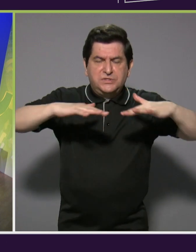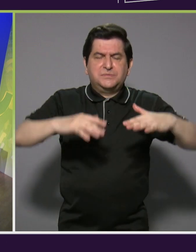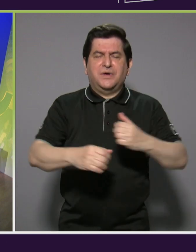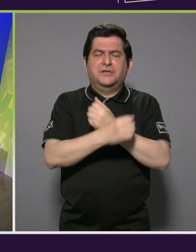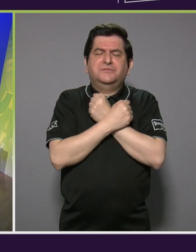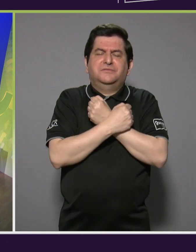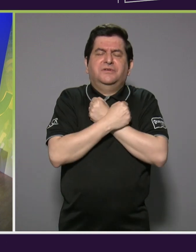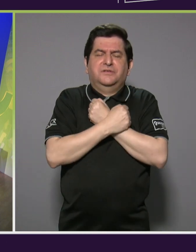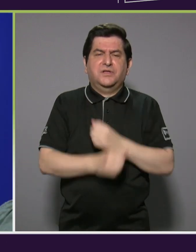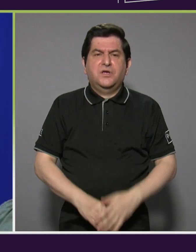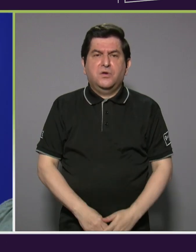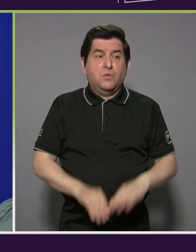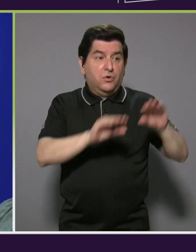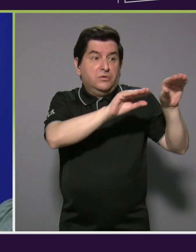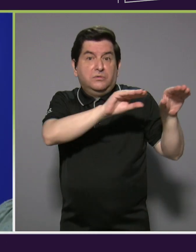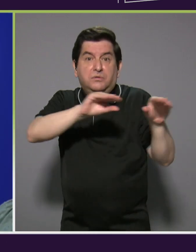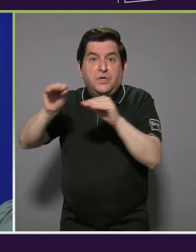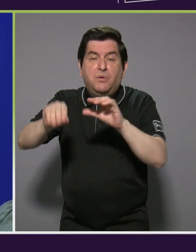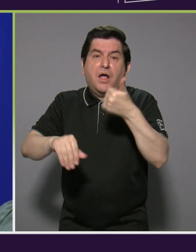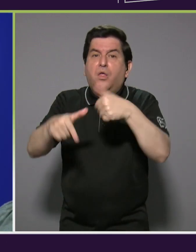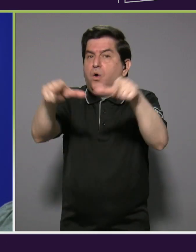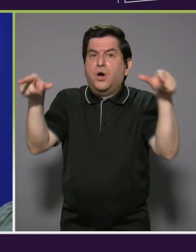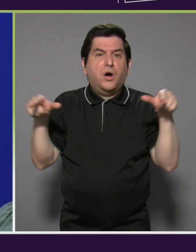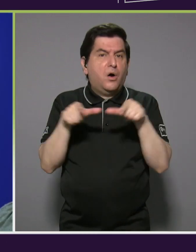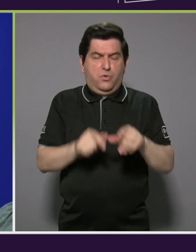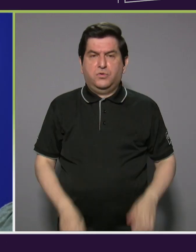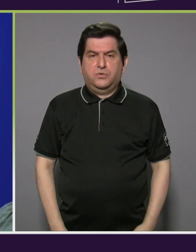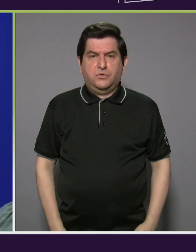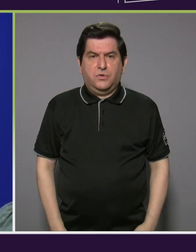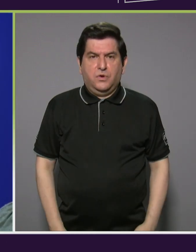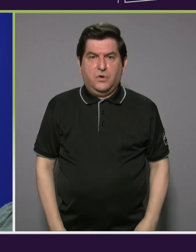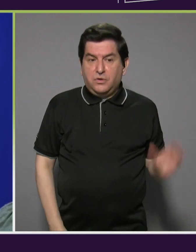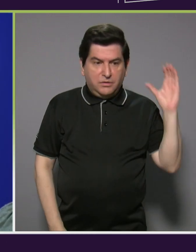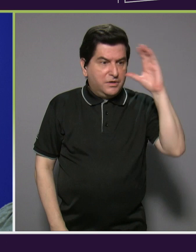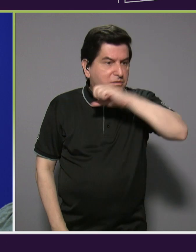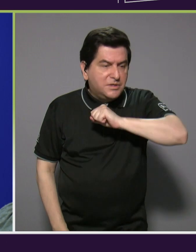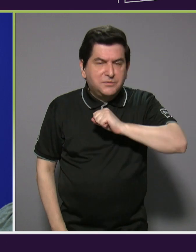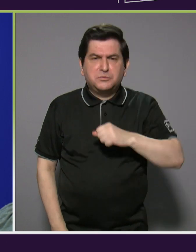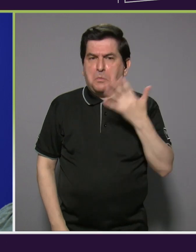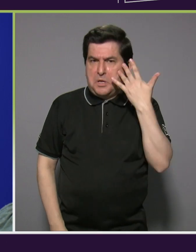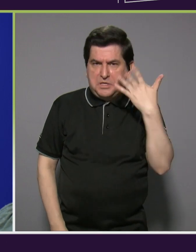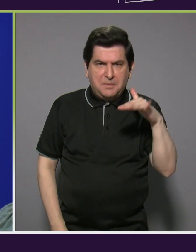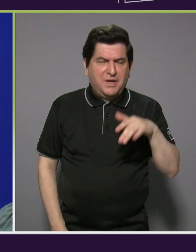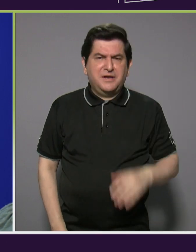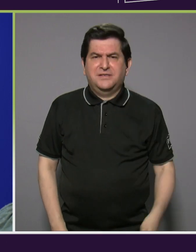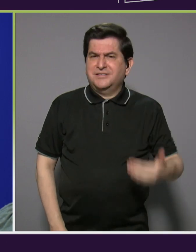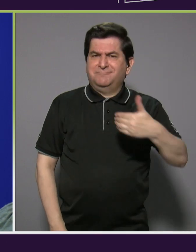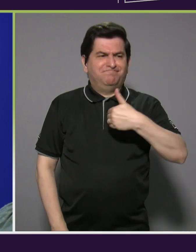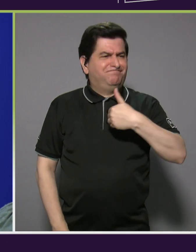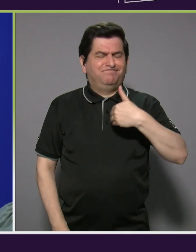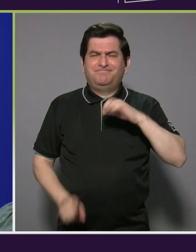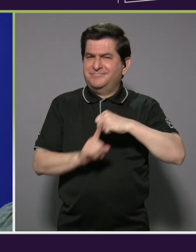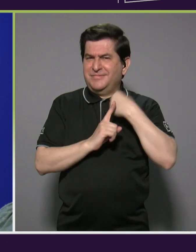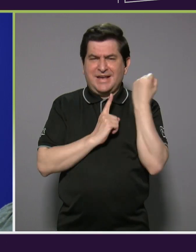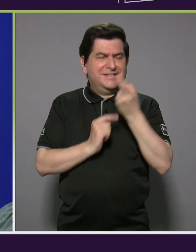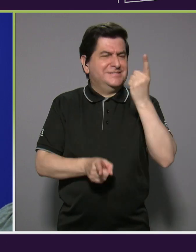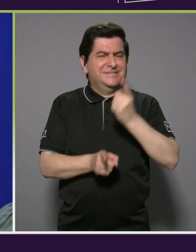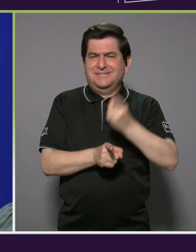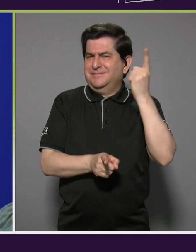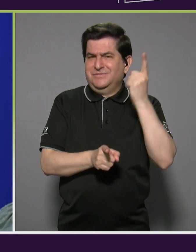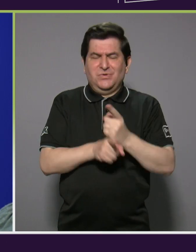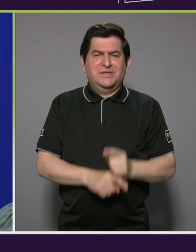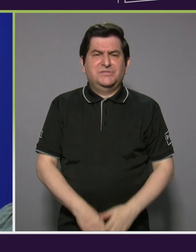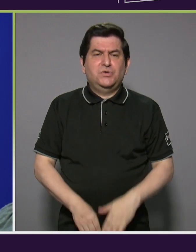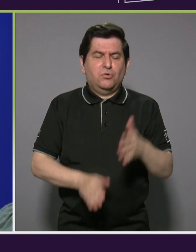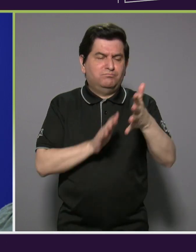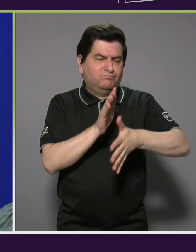afectos para ser trasladados en otros lugares que evidentemente pareciera que no contaban con las condiciones adecuadas para